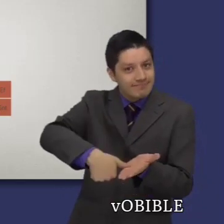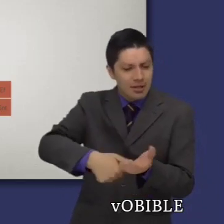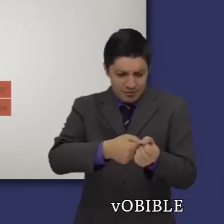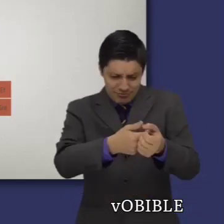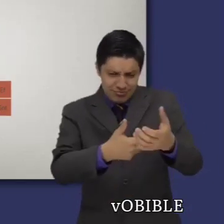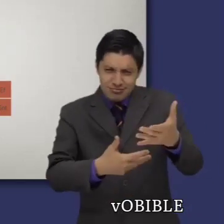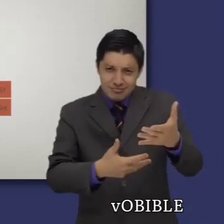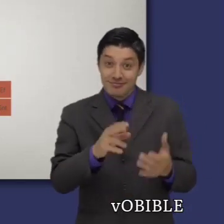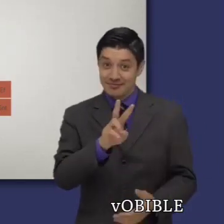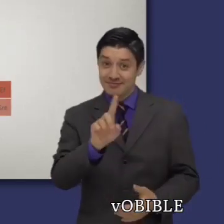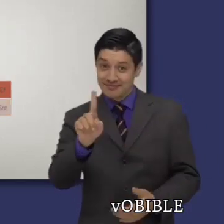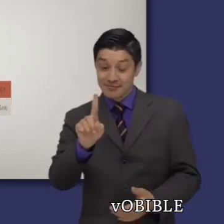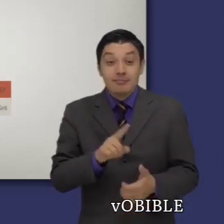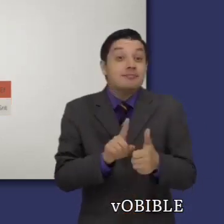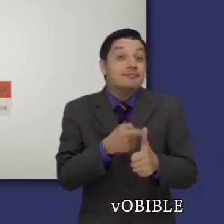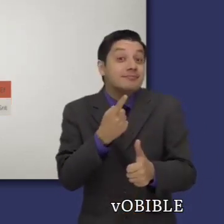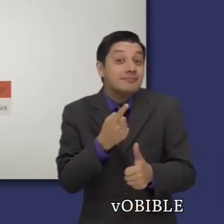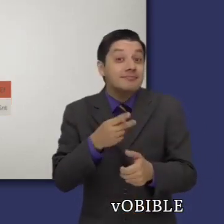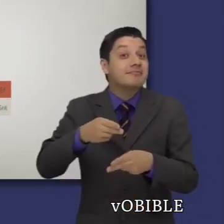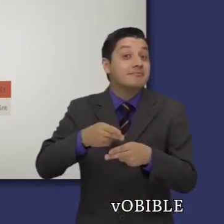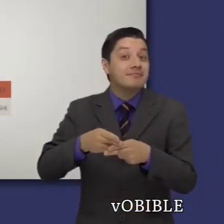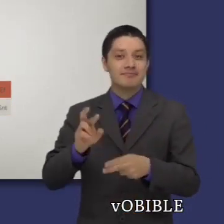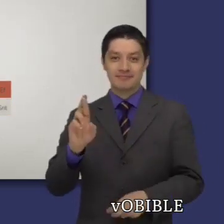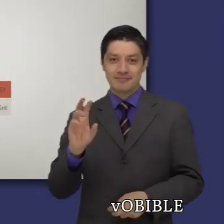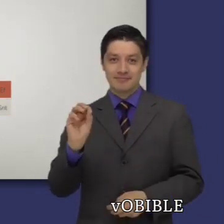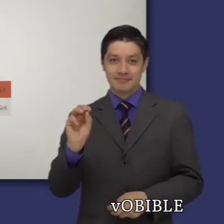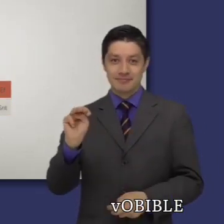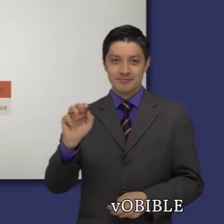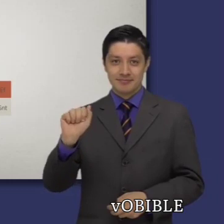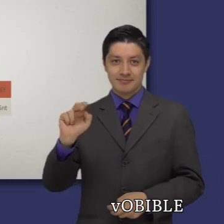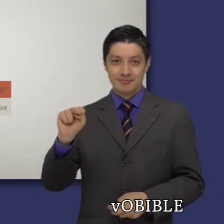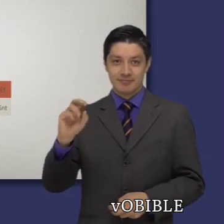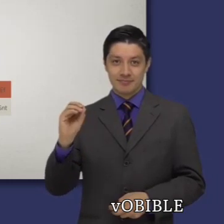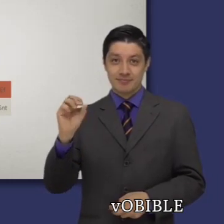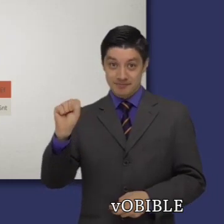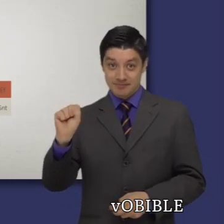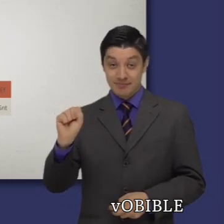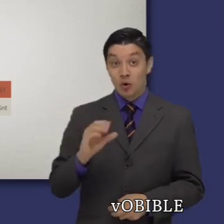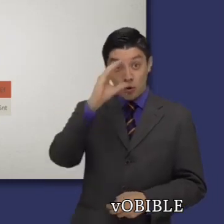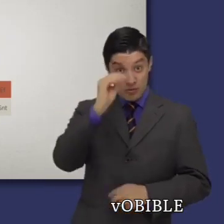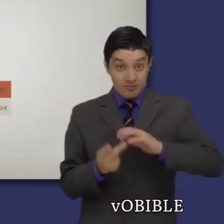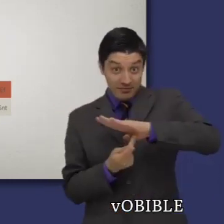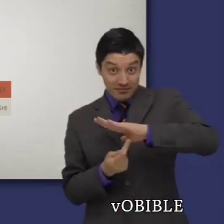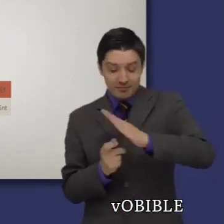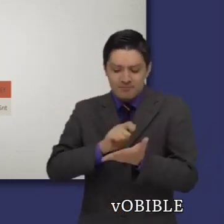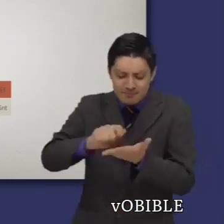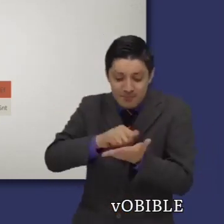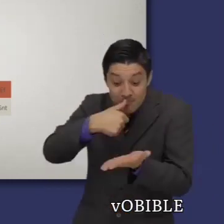las escrituras griegas cristianas. El apóstol Pablo escribió 14 de ellas, incluida la Carta a los